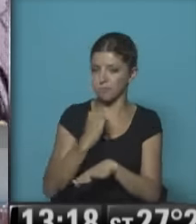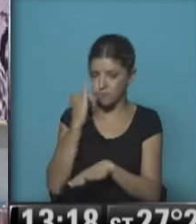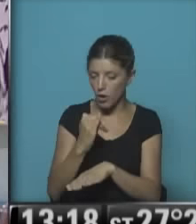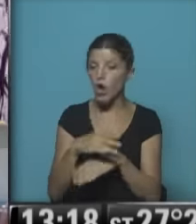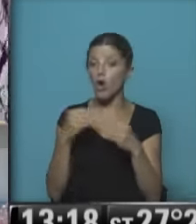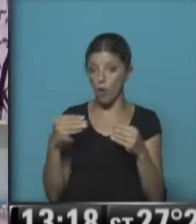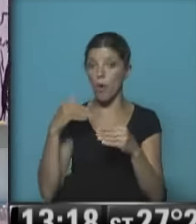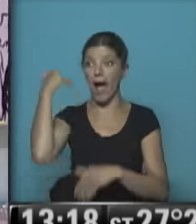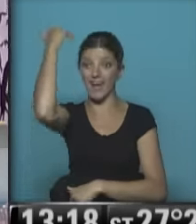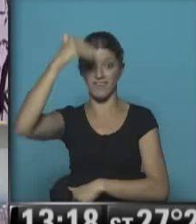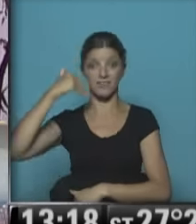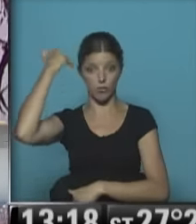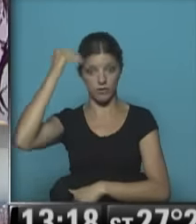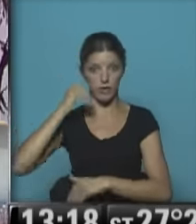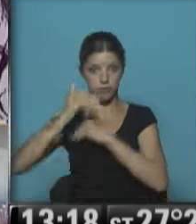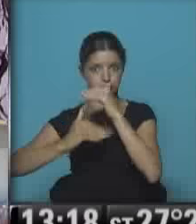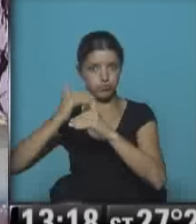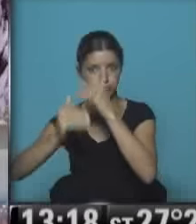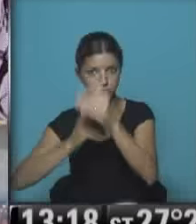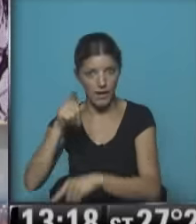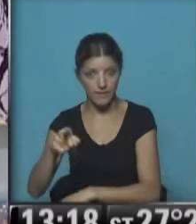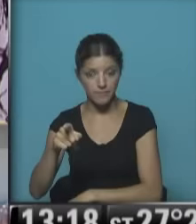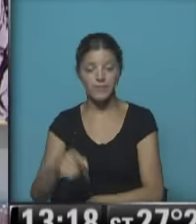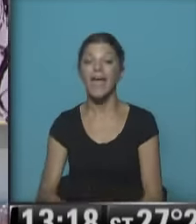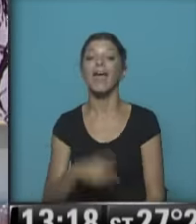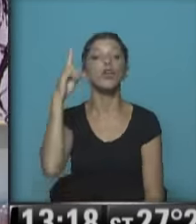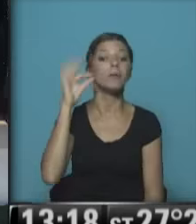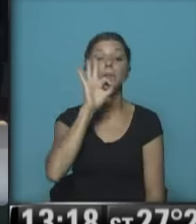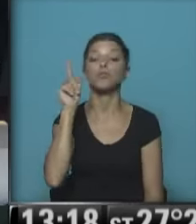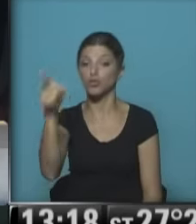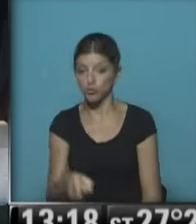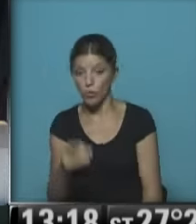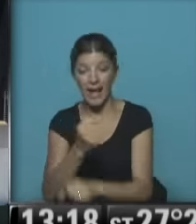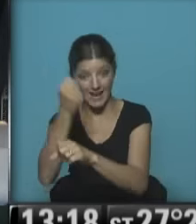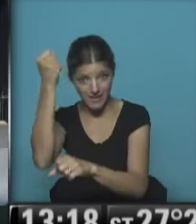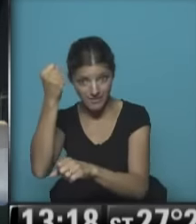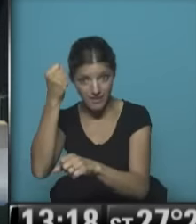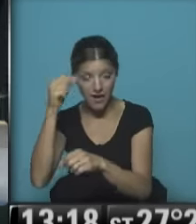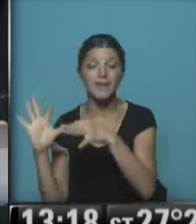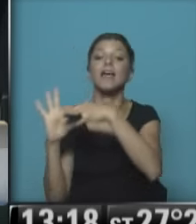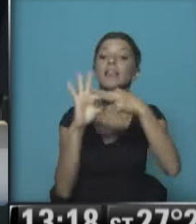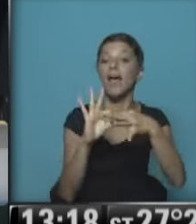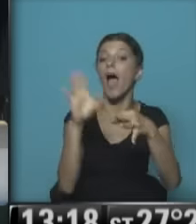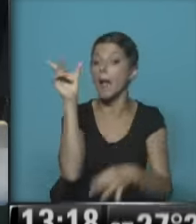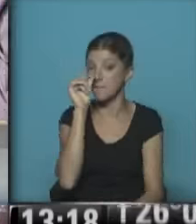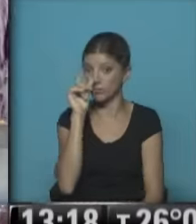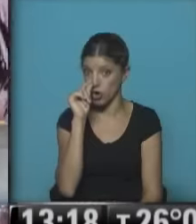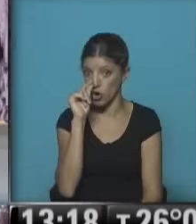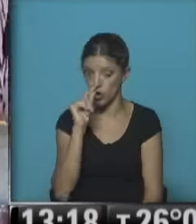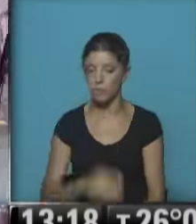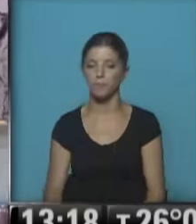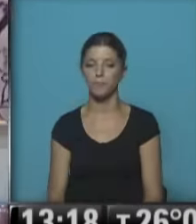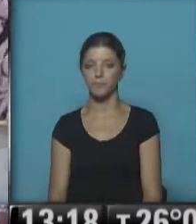había crecido su déficit presupuestario, tiene el 90% de su presupuesto depende del petróleo. Por lo tanto,